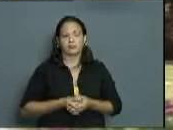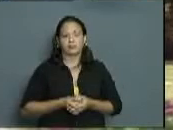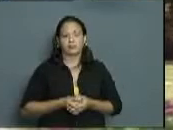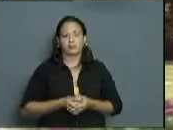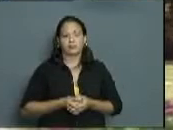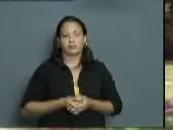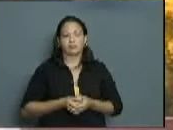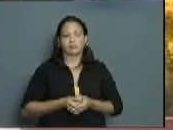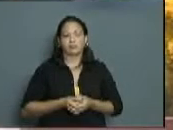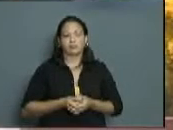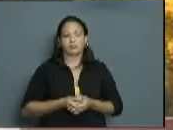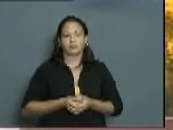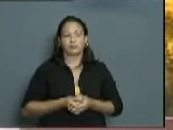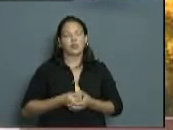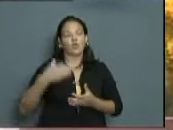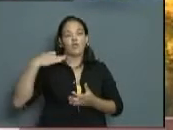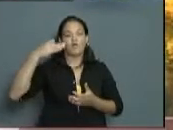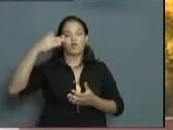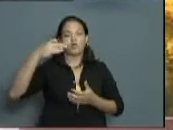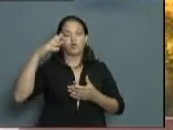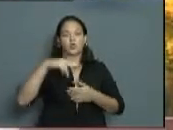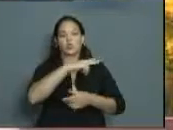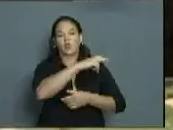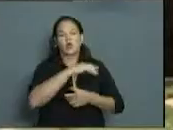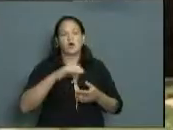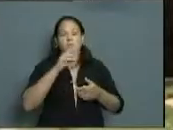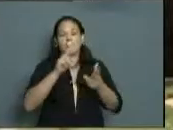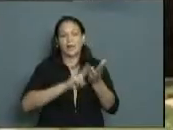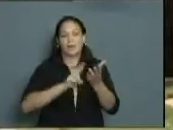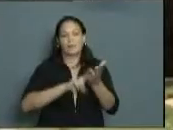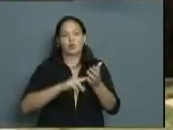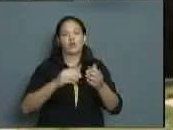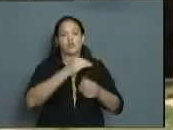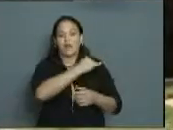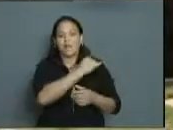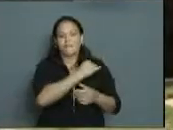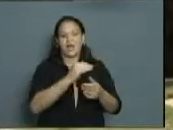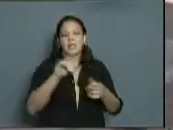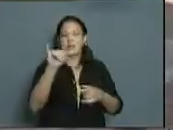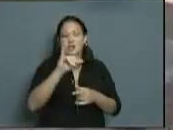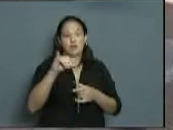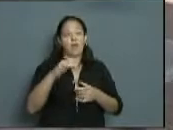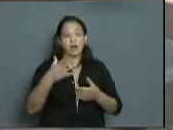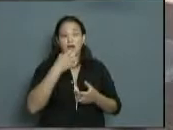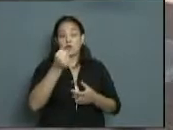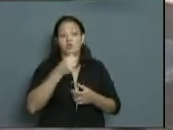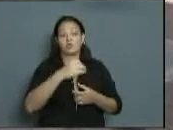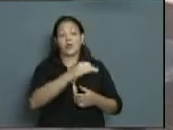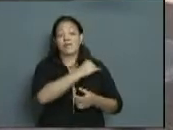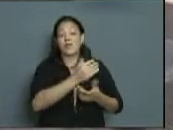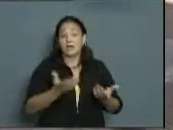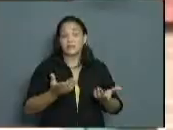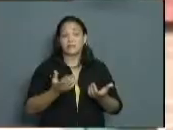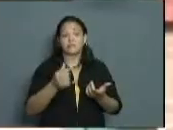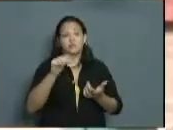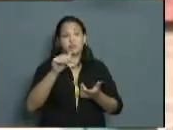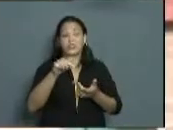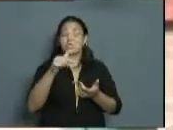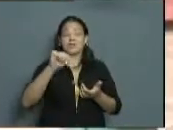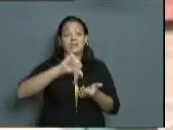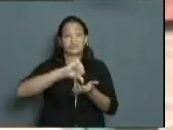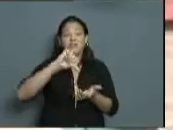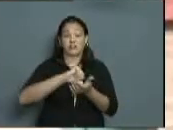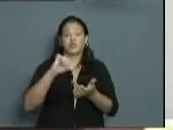La formación de futuros oficiales con cualidades e inclinaciones por la profesión militar hoy no es la prioridad de este centro